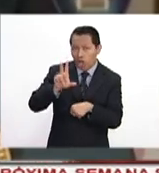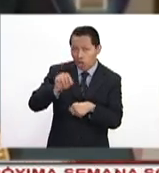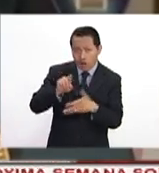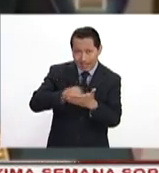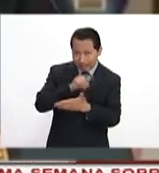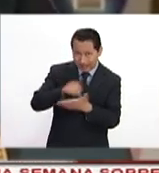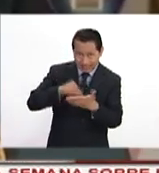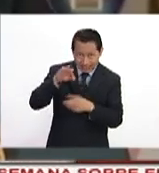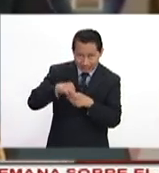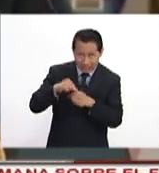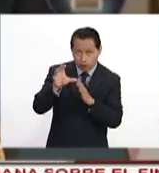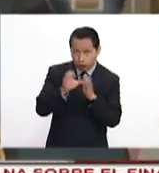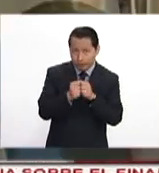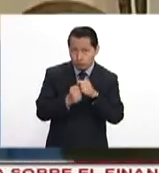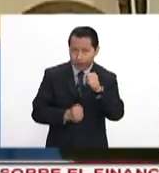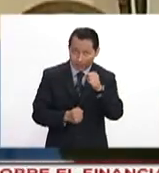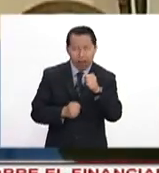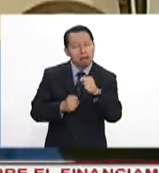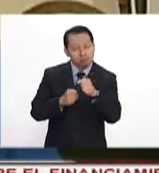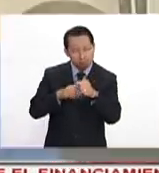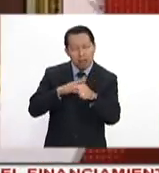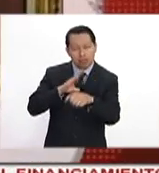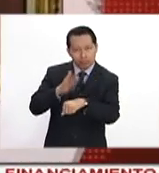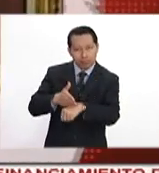las elecciones de la constituyente.